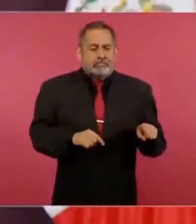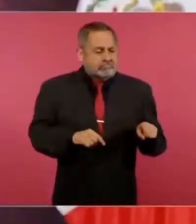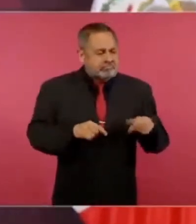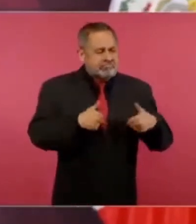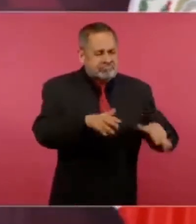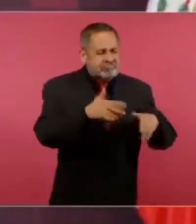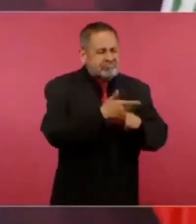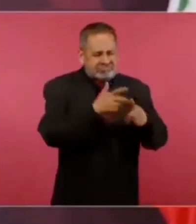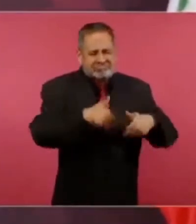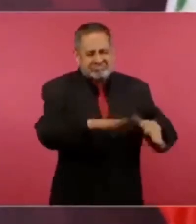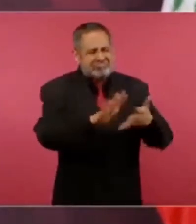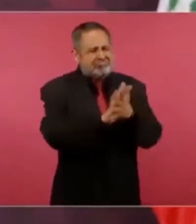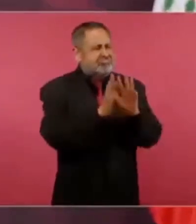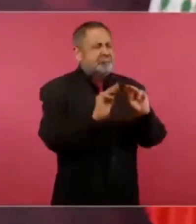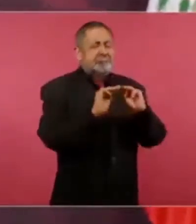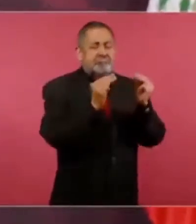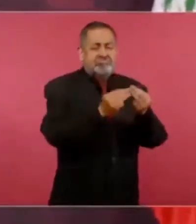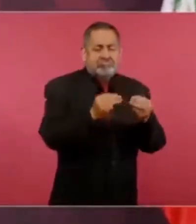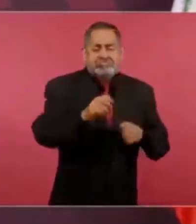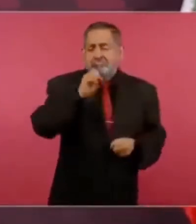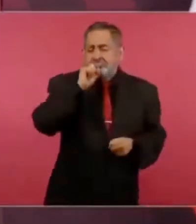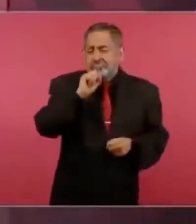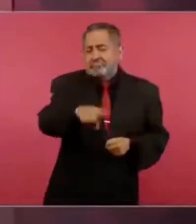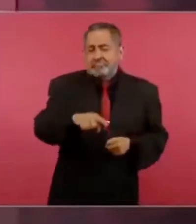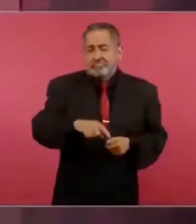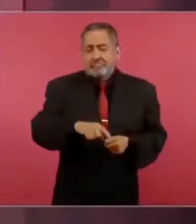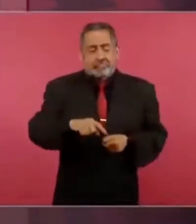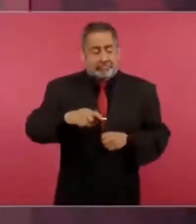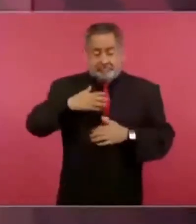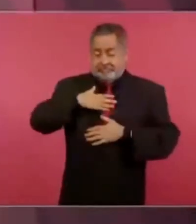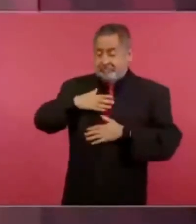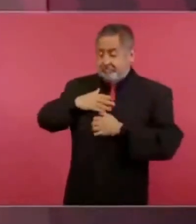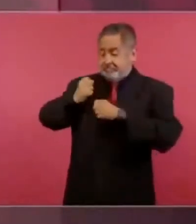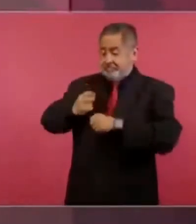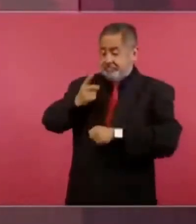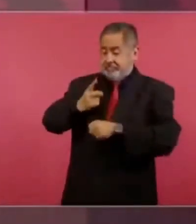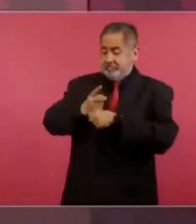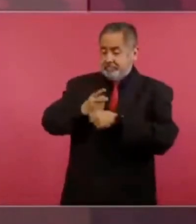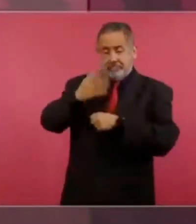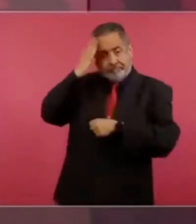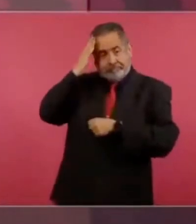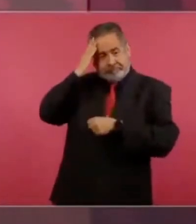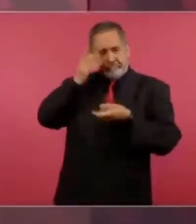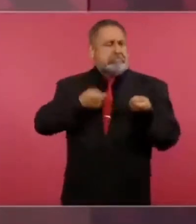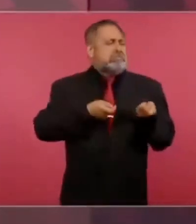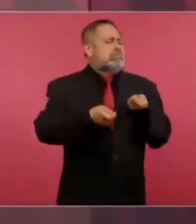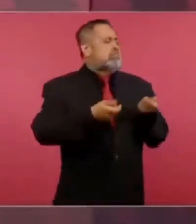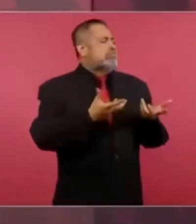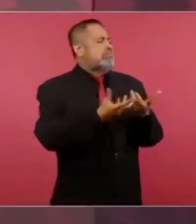cuando la delincuencia manejaba la seguridad pública.